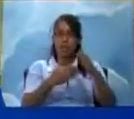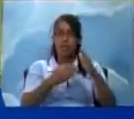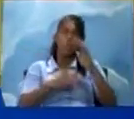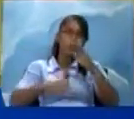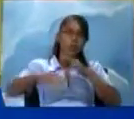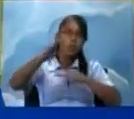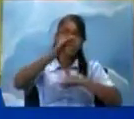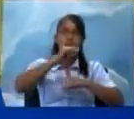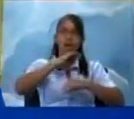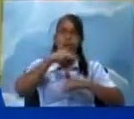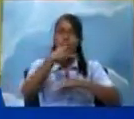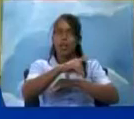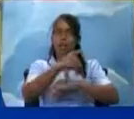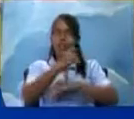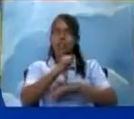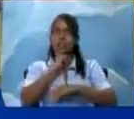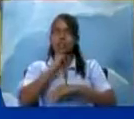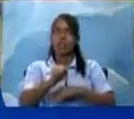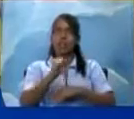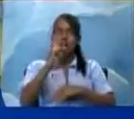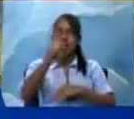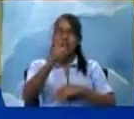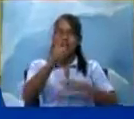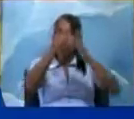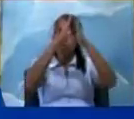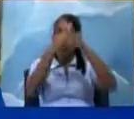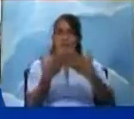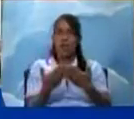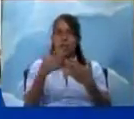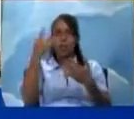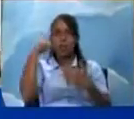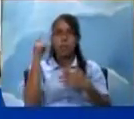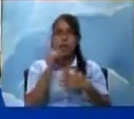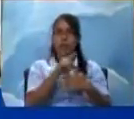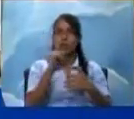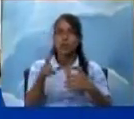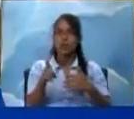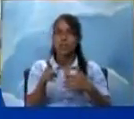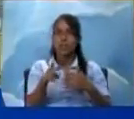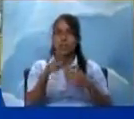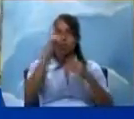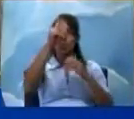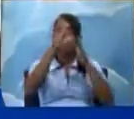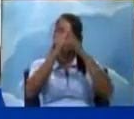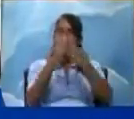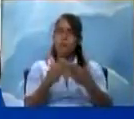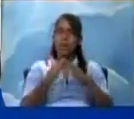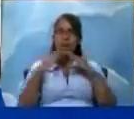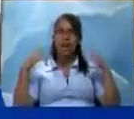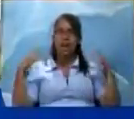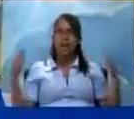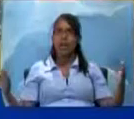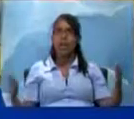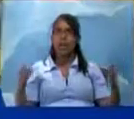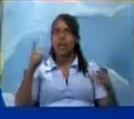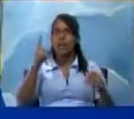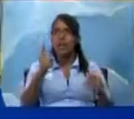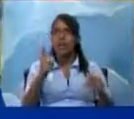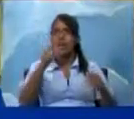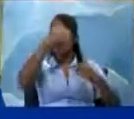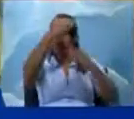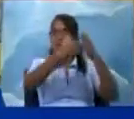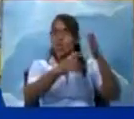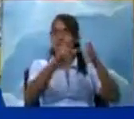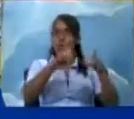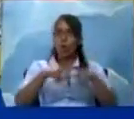superior a la izquierda es una Biblia para usted. una Biblia gratis en el